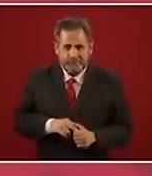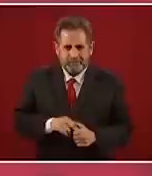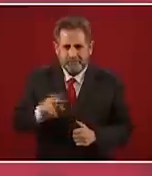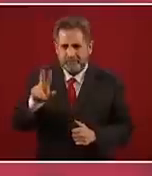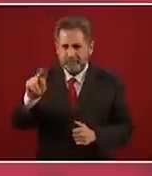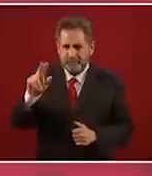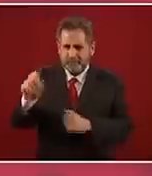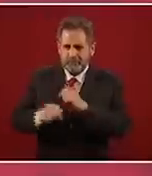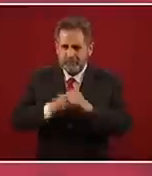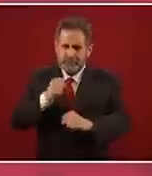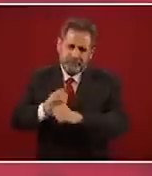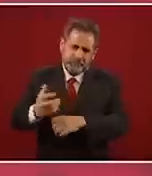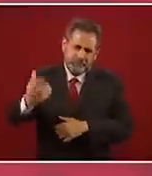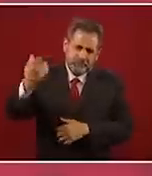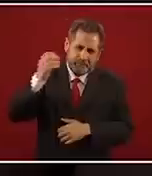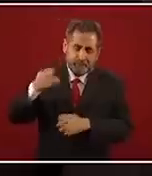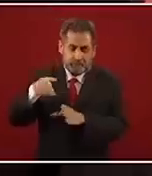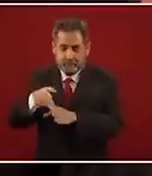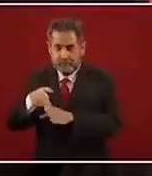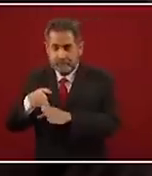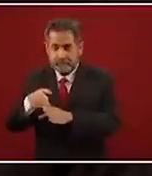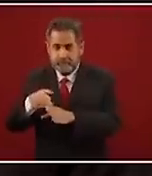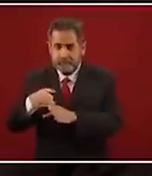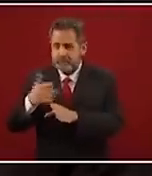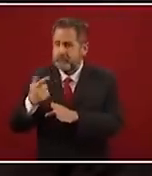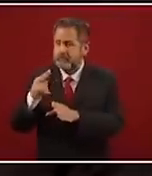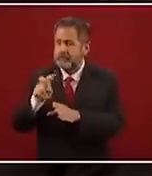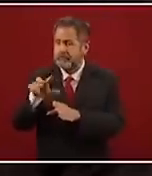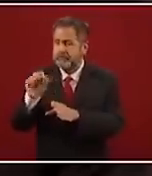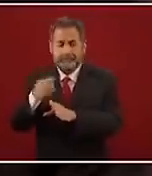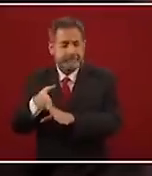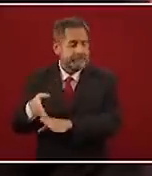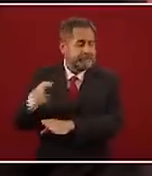80 años antes de Goebbels.